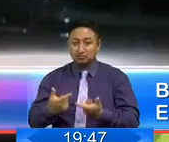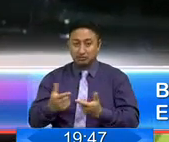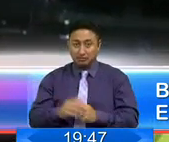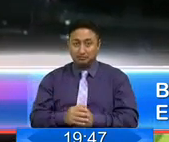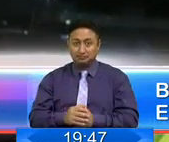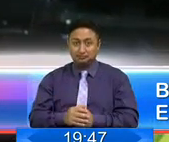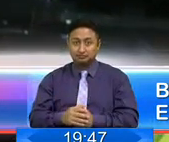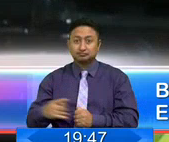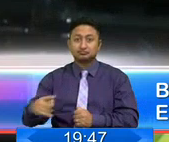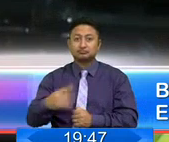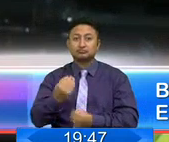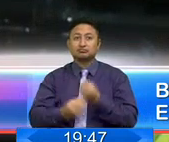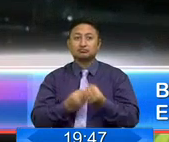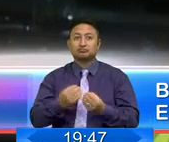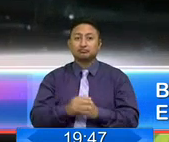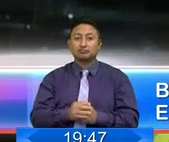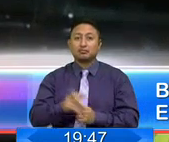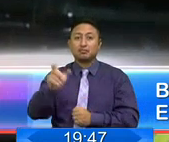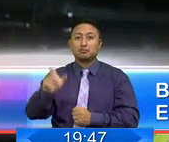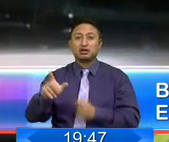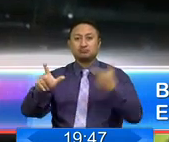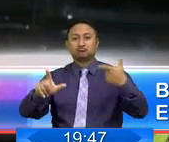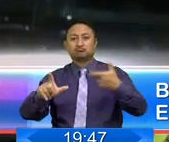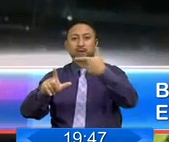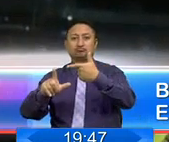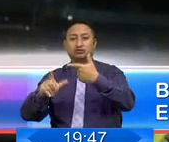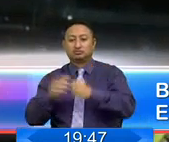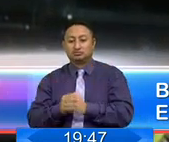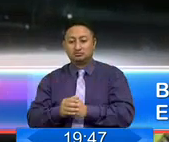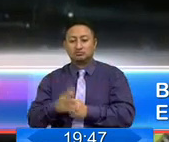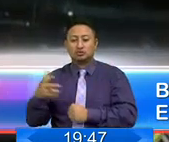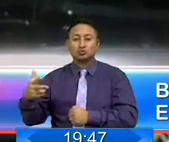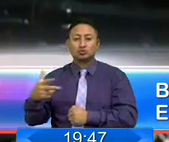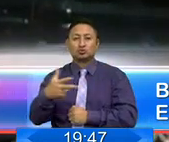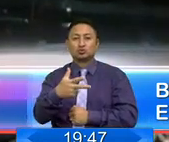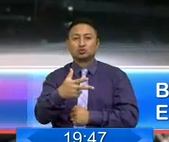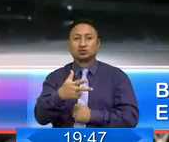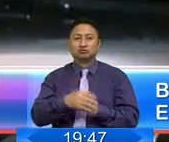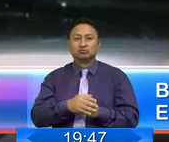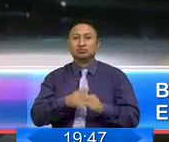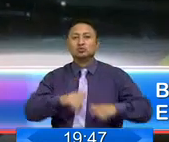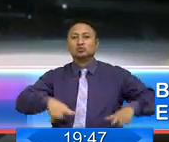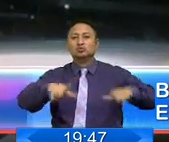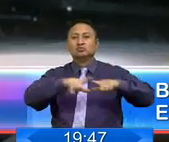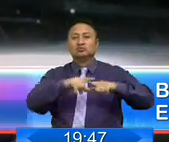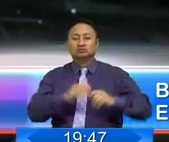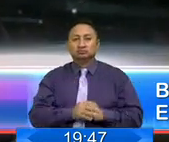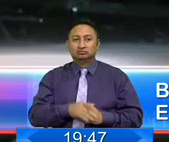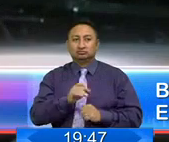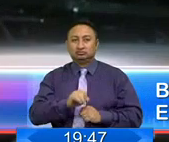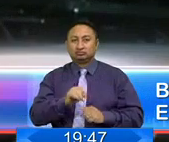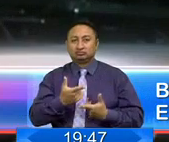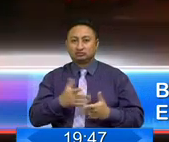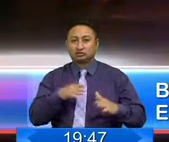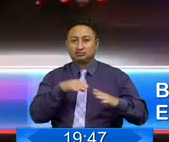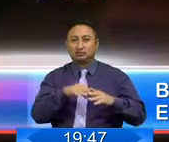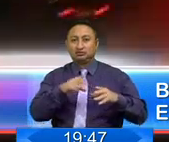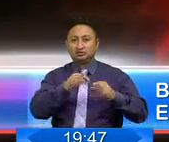procedía mediante el amedrentamiento a llevarles a ciertos lugares y procederlos a